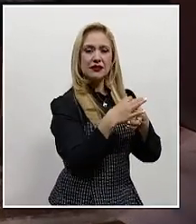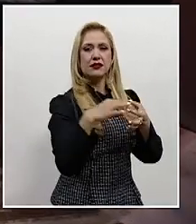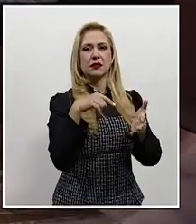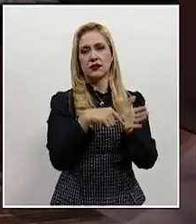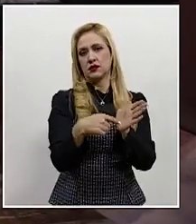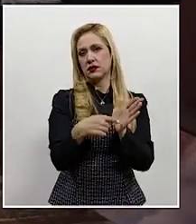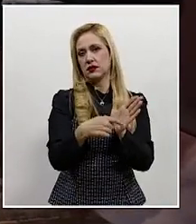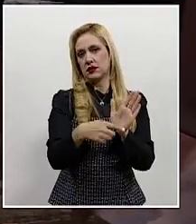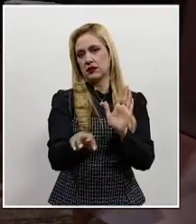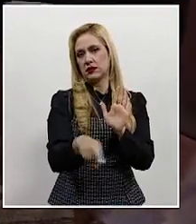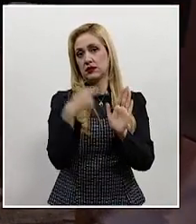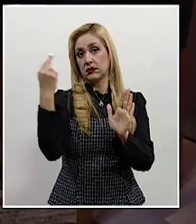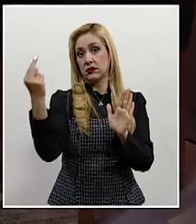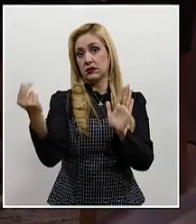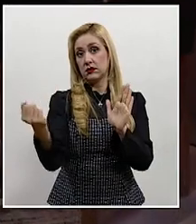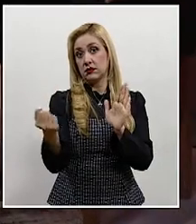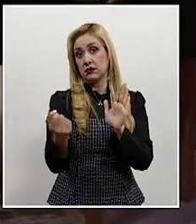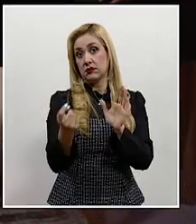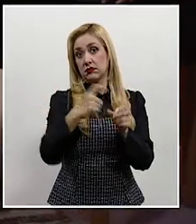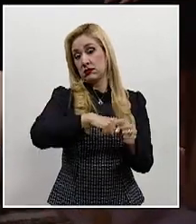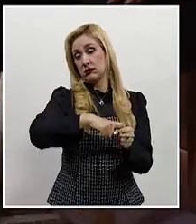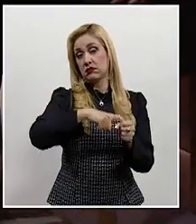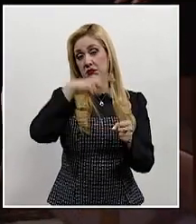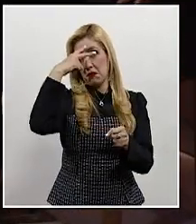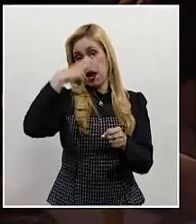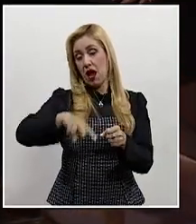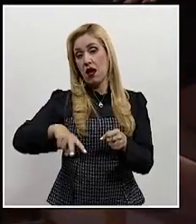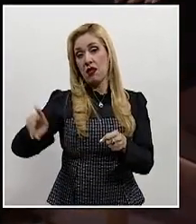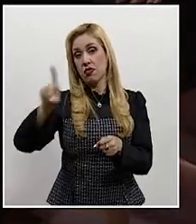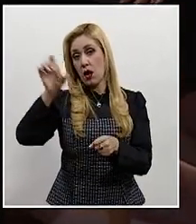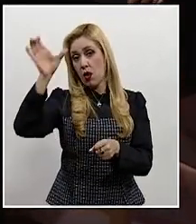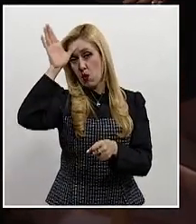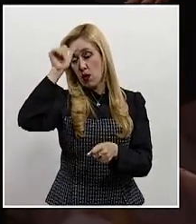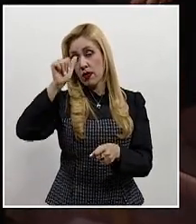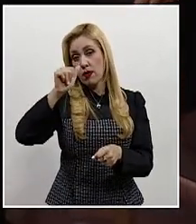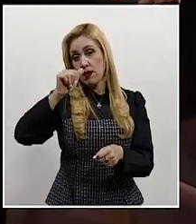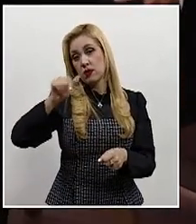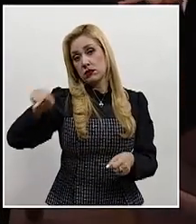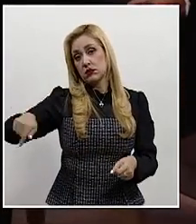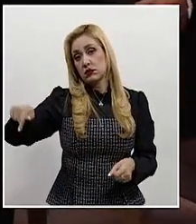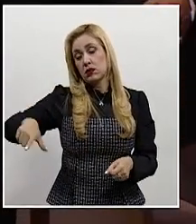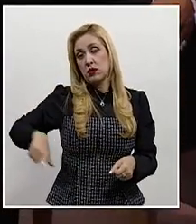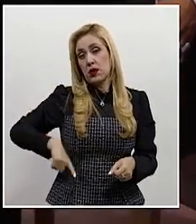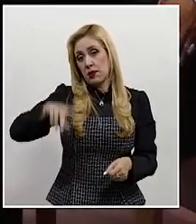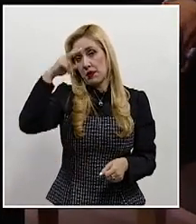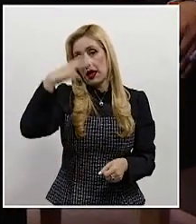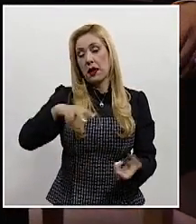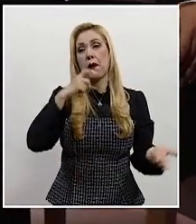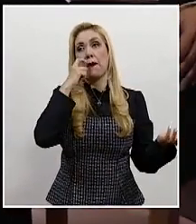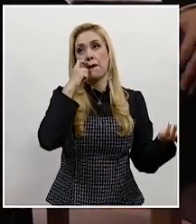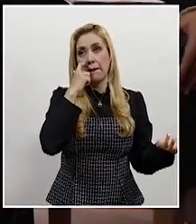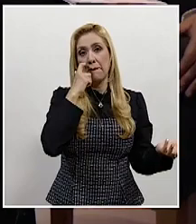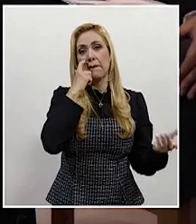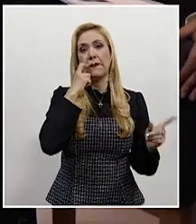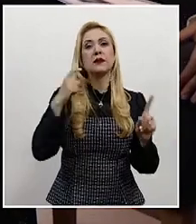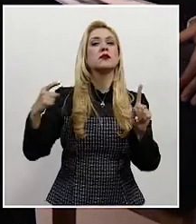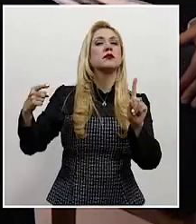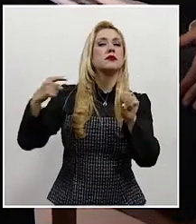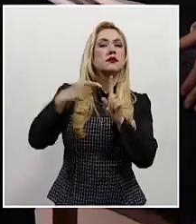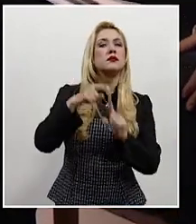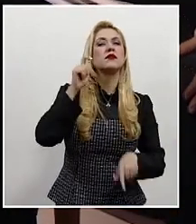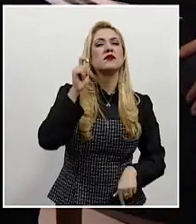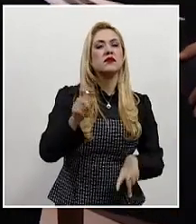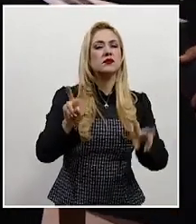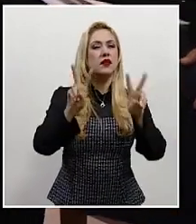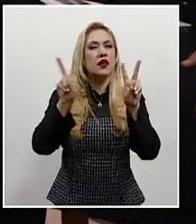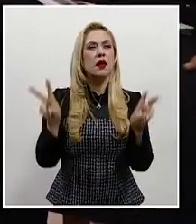asumidos por el Estado mexicano, que implican varias cosas, pero sobre todo pongo énfasis en el